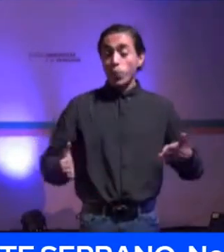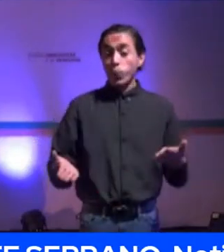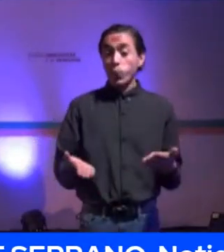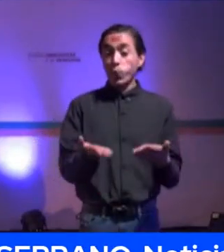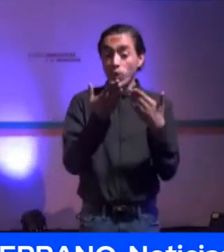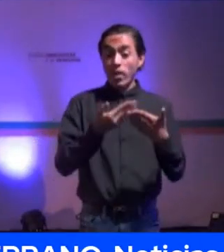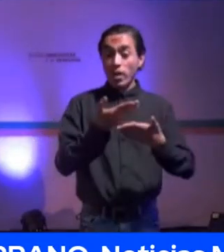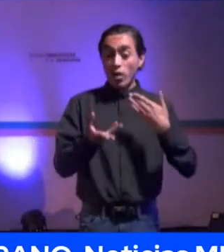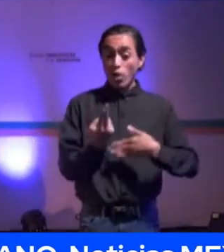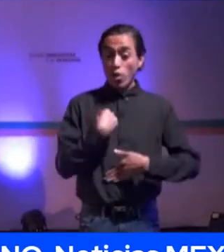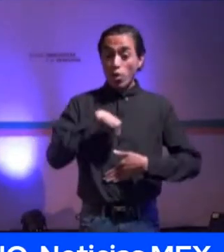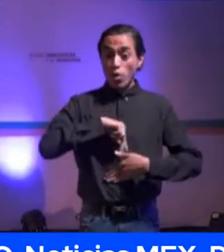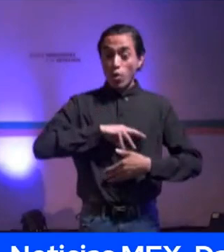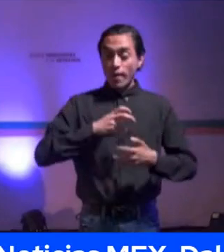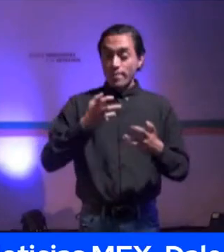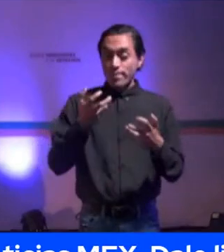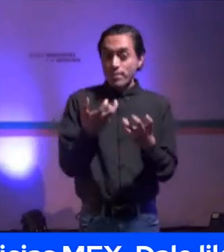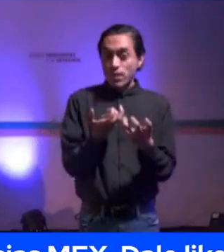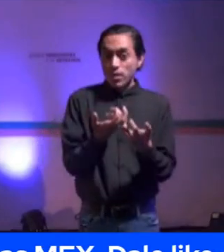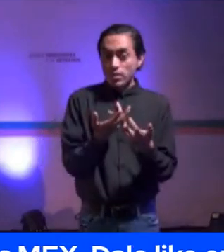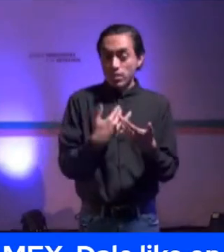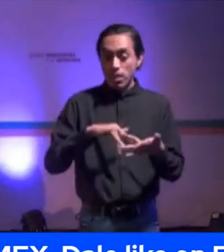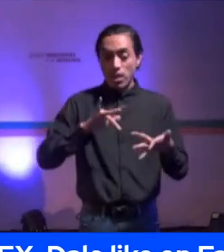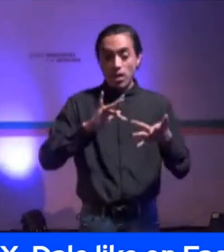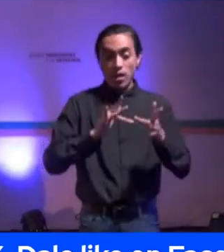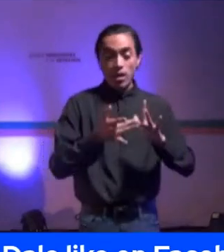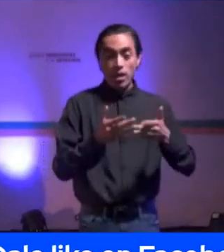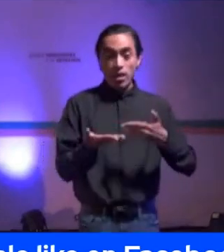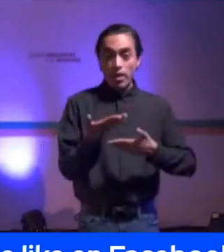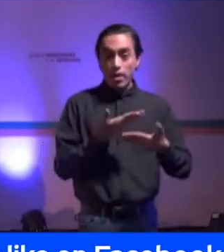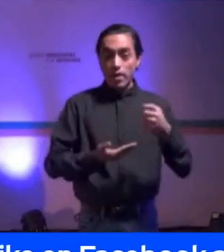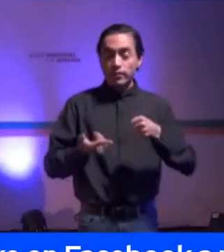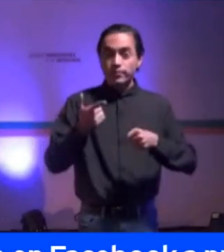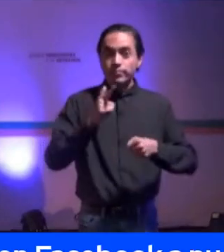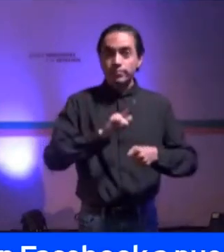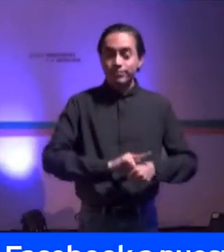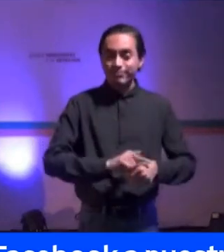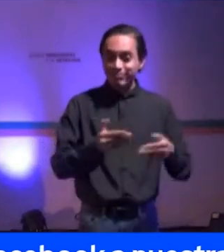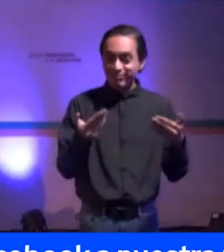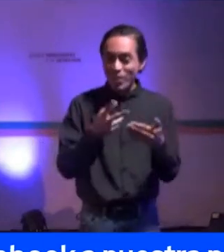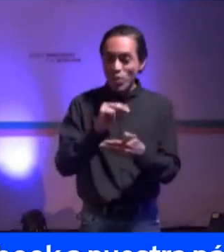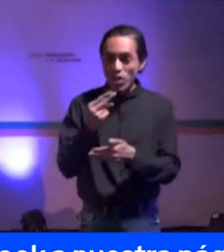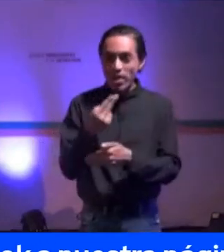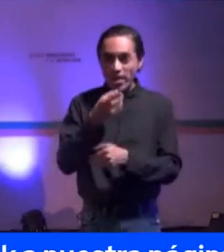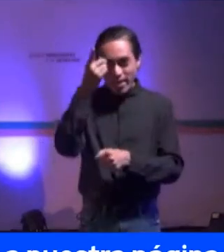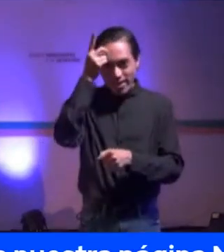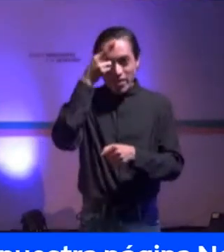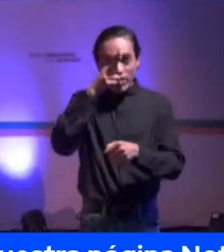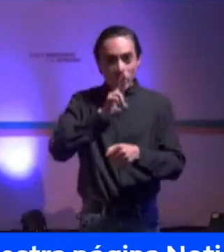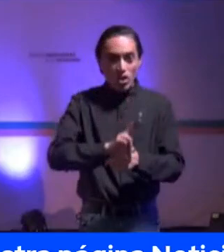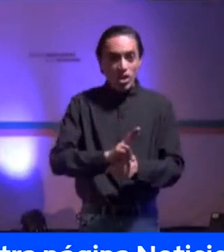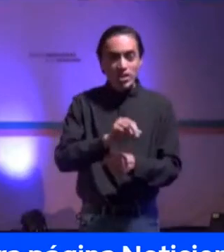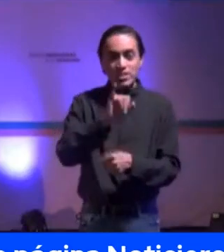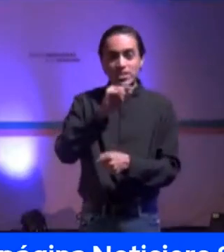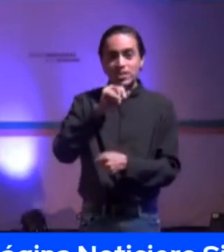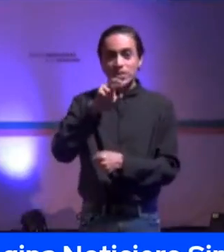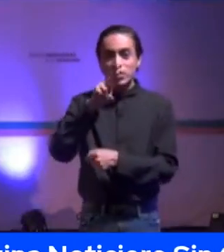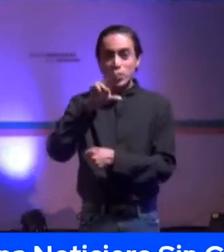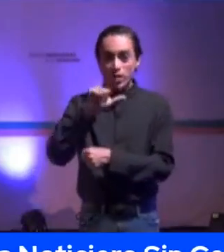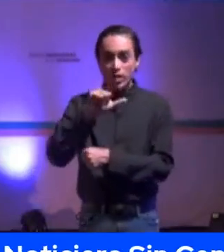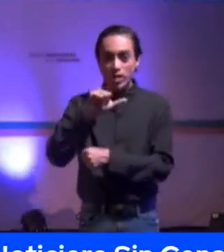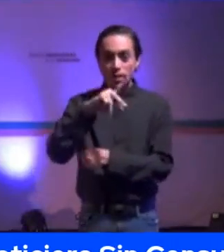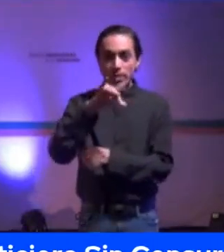ahora caminamos en las trincheras de las redes sociales. No necesita presentación, el director de Sin Censura Media, Vicente Serrano.